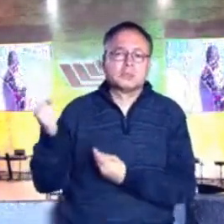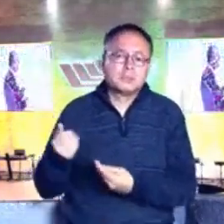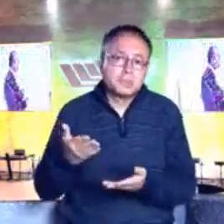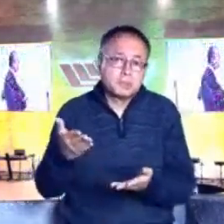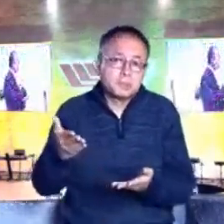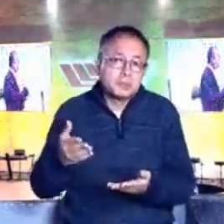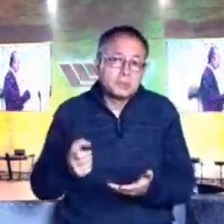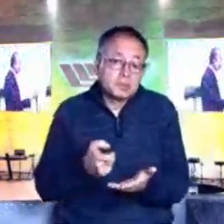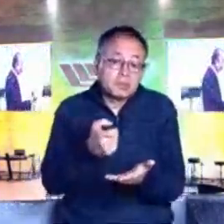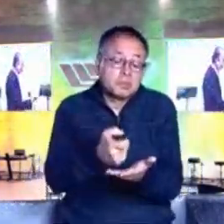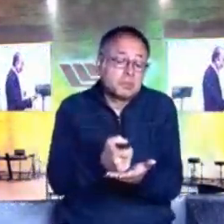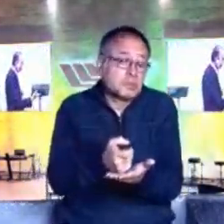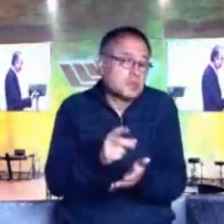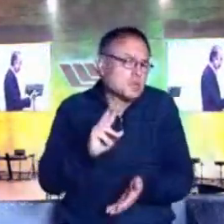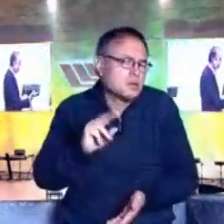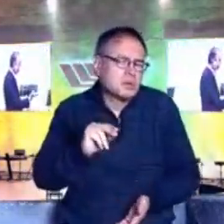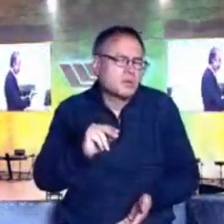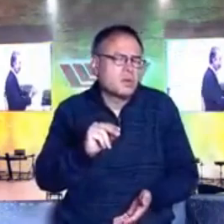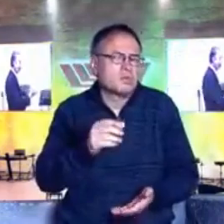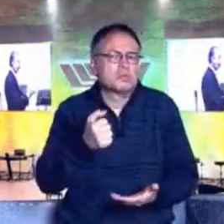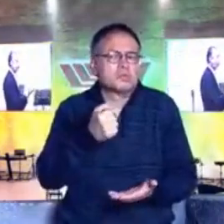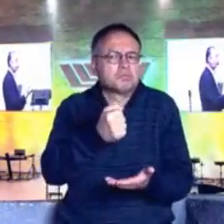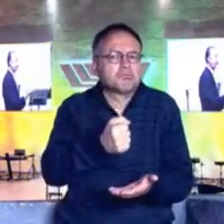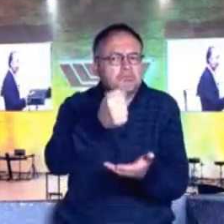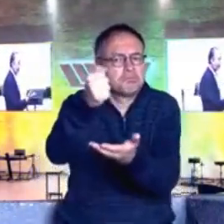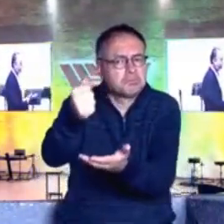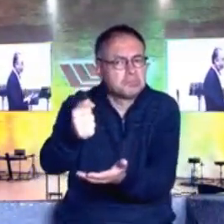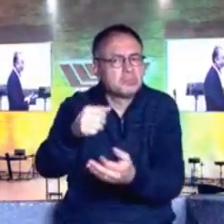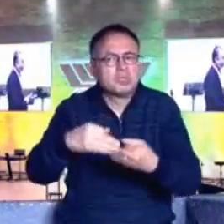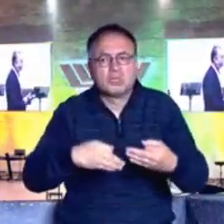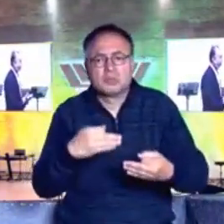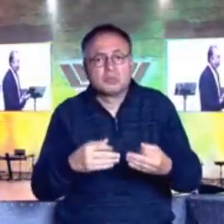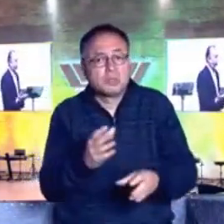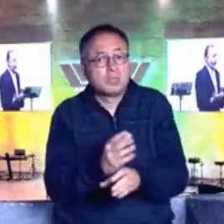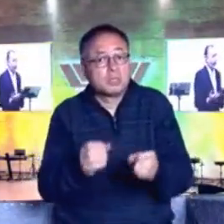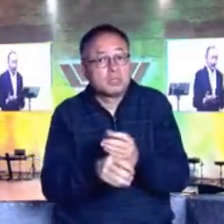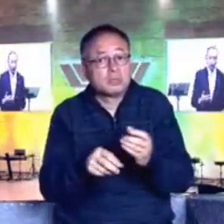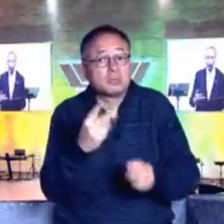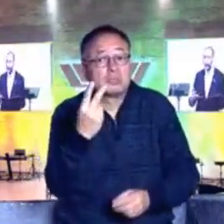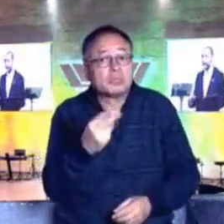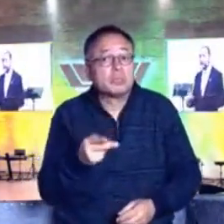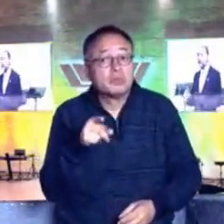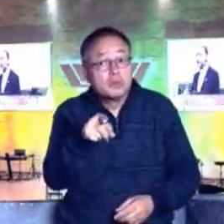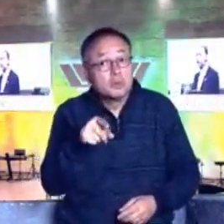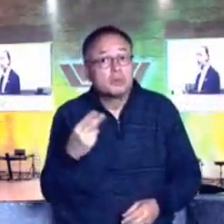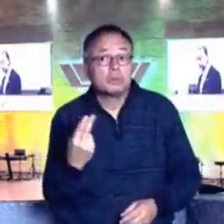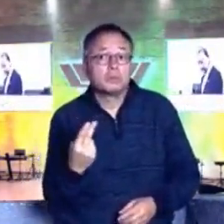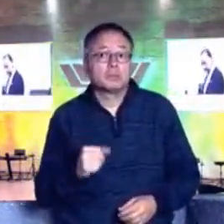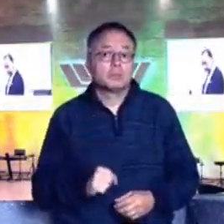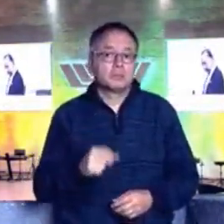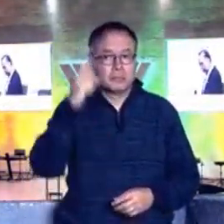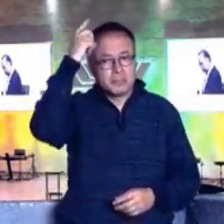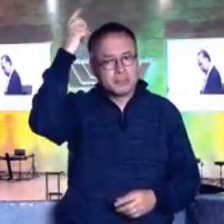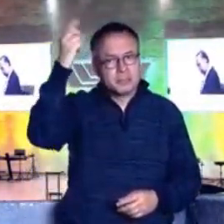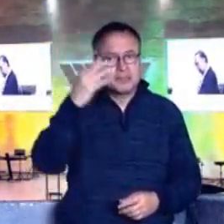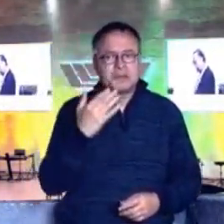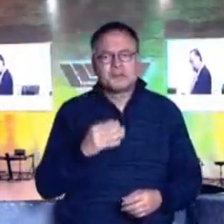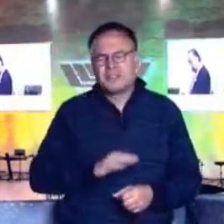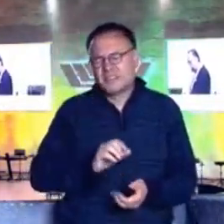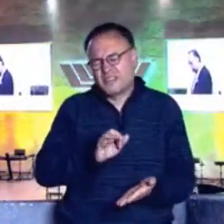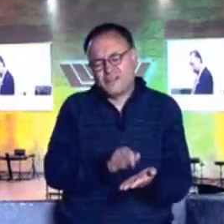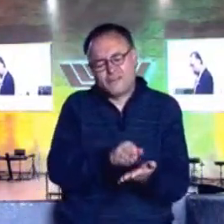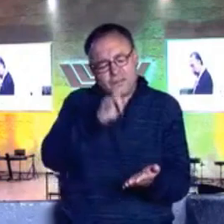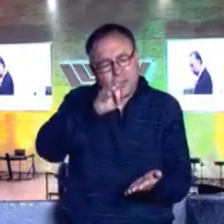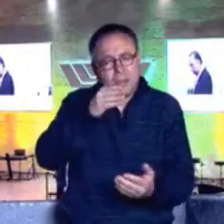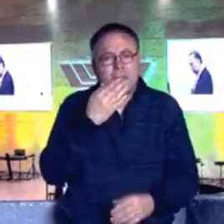pero nos da las cosas que estamos pidiendo y Dios es tan bueno y vamos